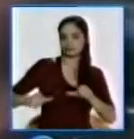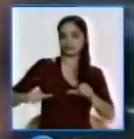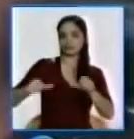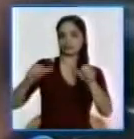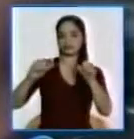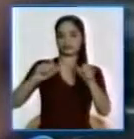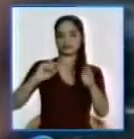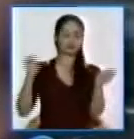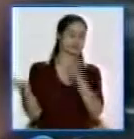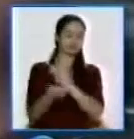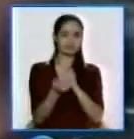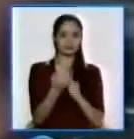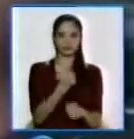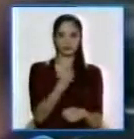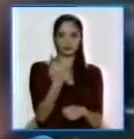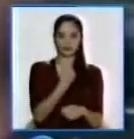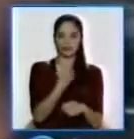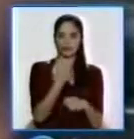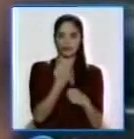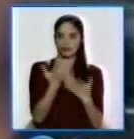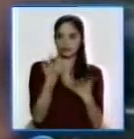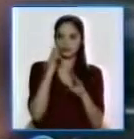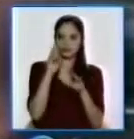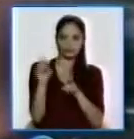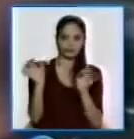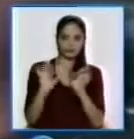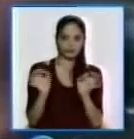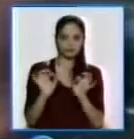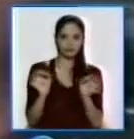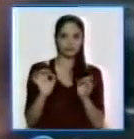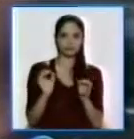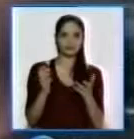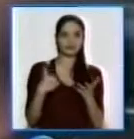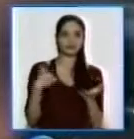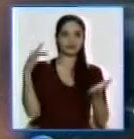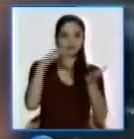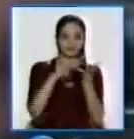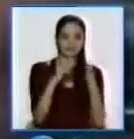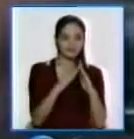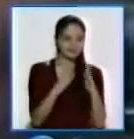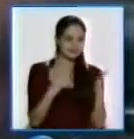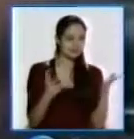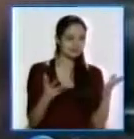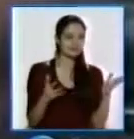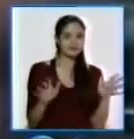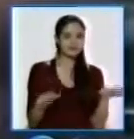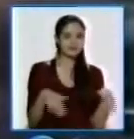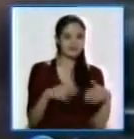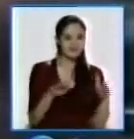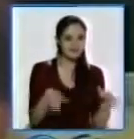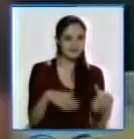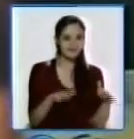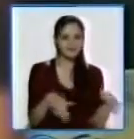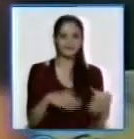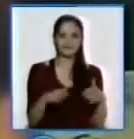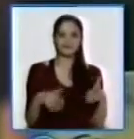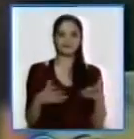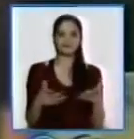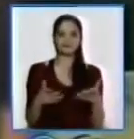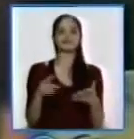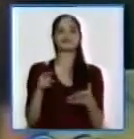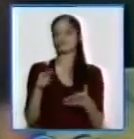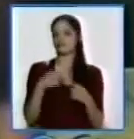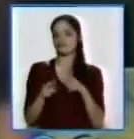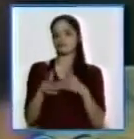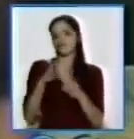un cambio ya llegar de la noche a la mañana y ya saber que no lo vas a volver a ver, que uno llega a su casa y ya no va a estar. Pero le